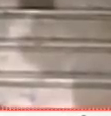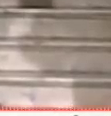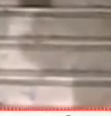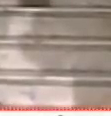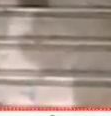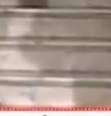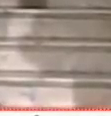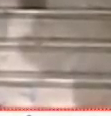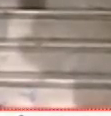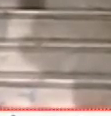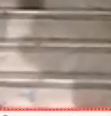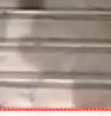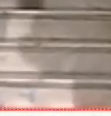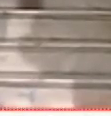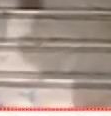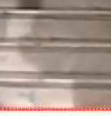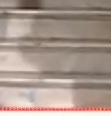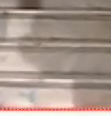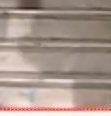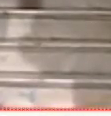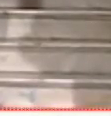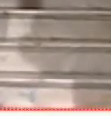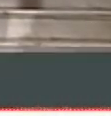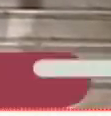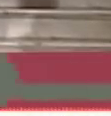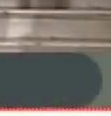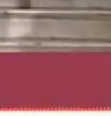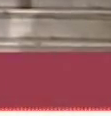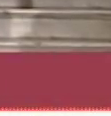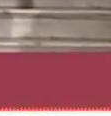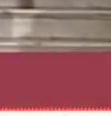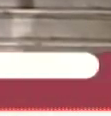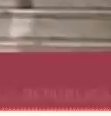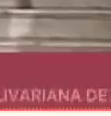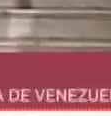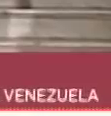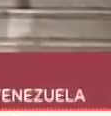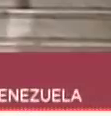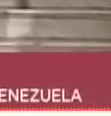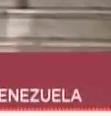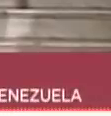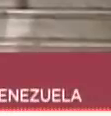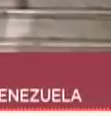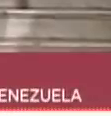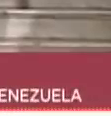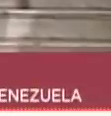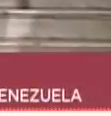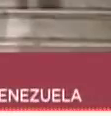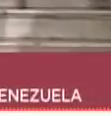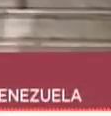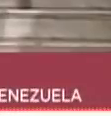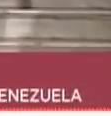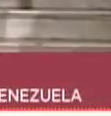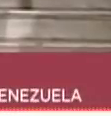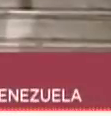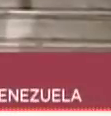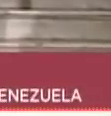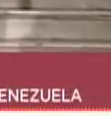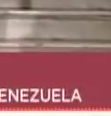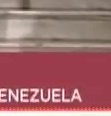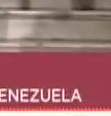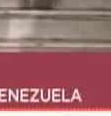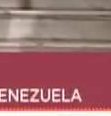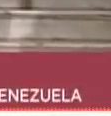Caracas ya del atardecer, del despido del atardecer. Son casi 10 para